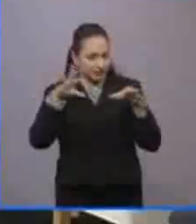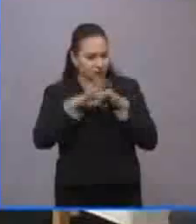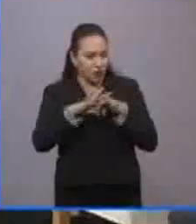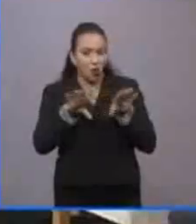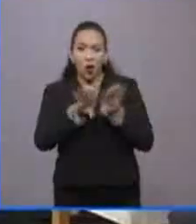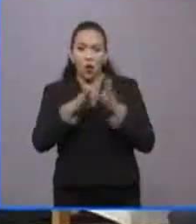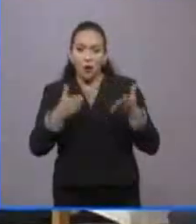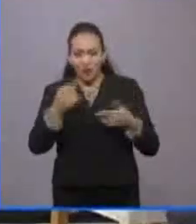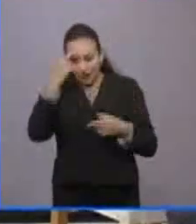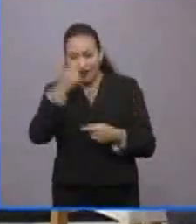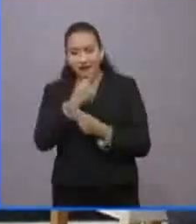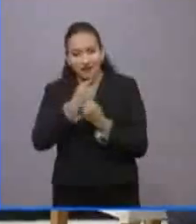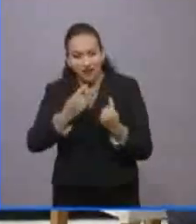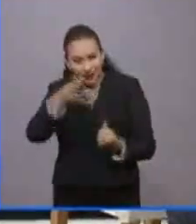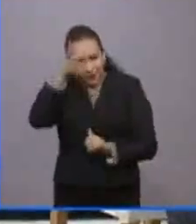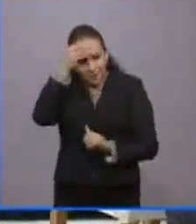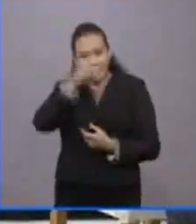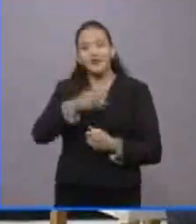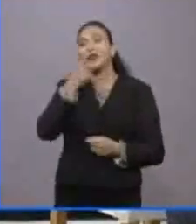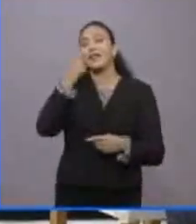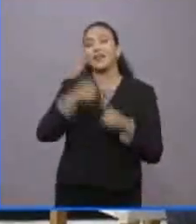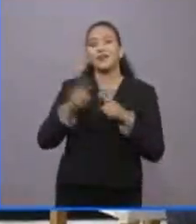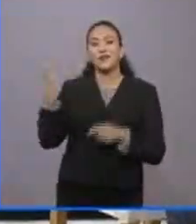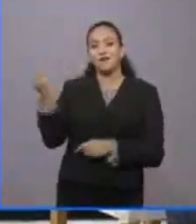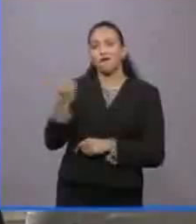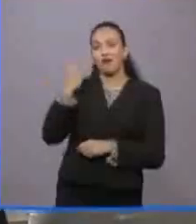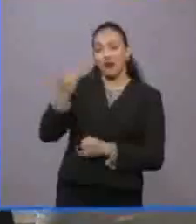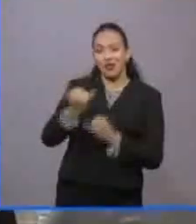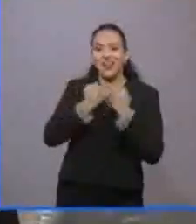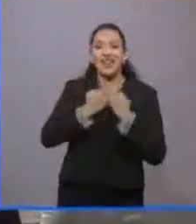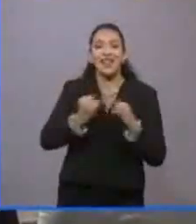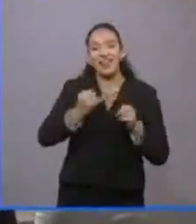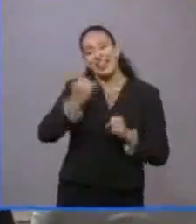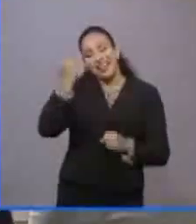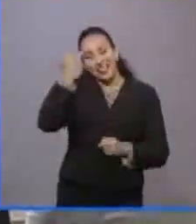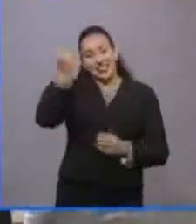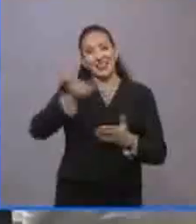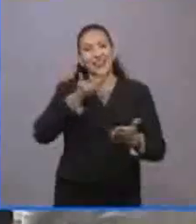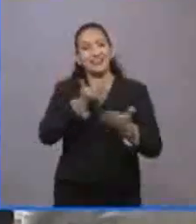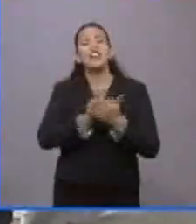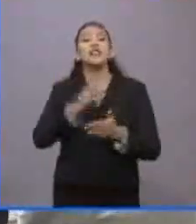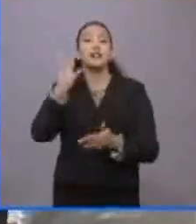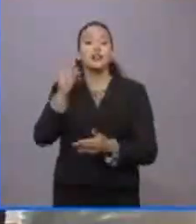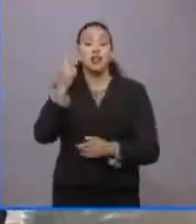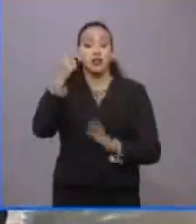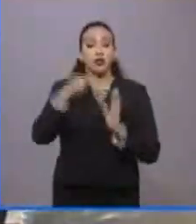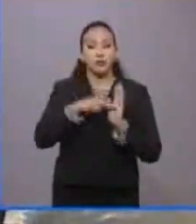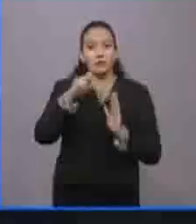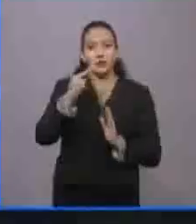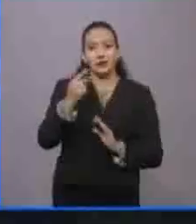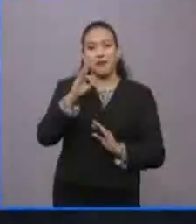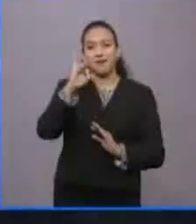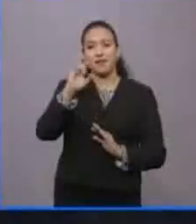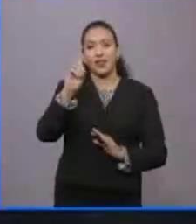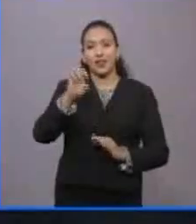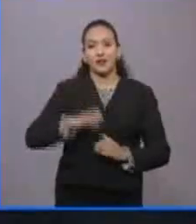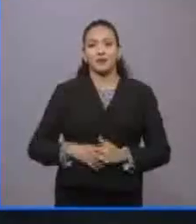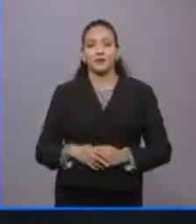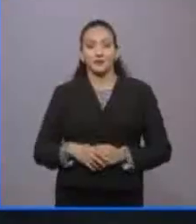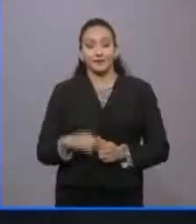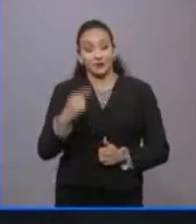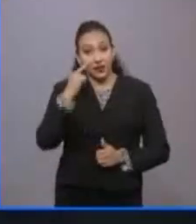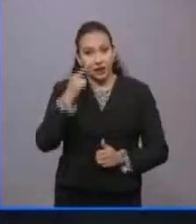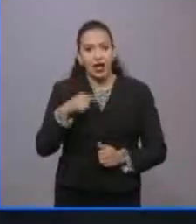señalaron diputados y especialistas durante el Foro de Innovación Digital Educativa FIDE 2025. En la evolución